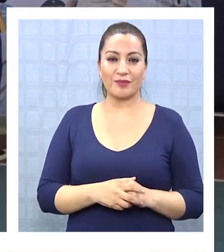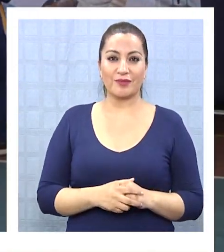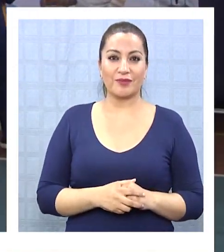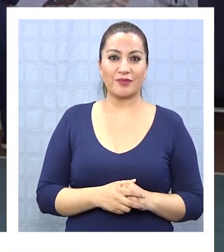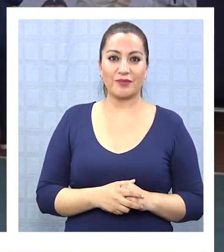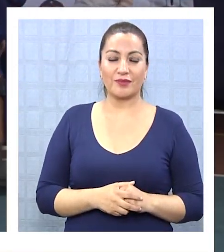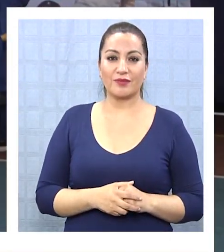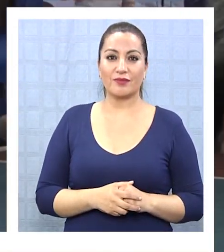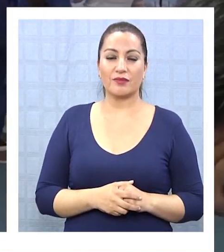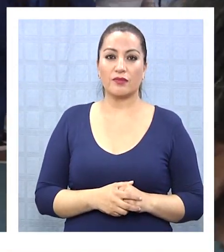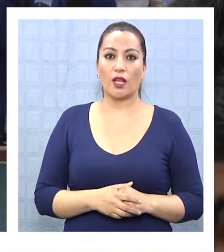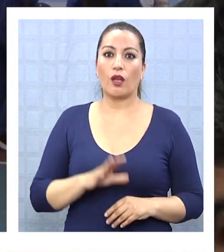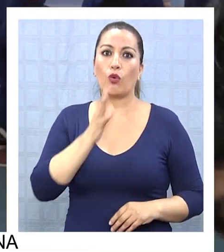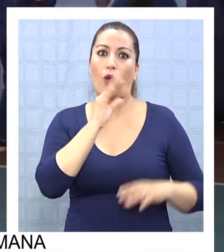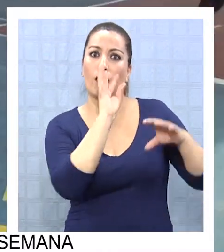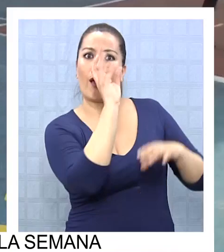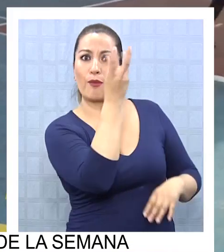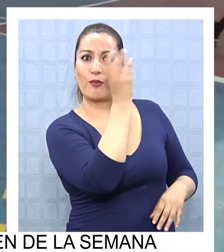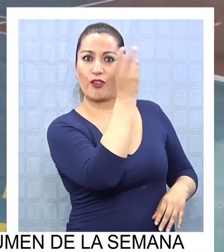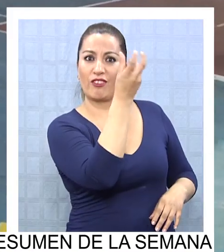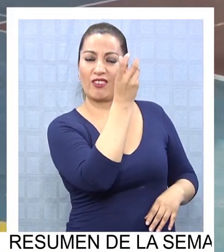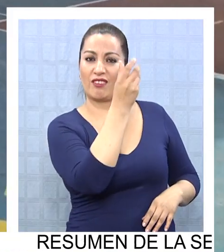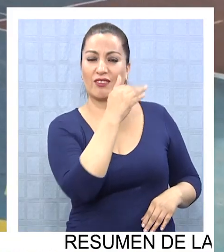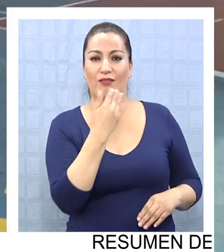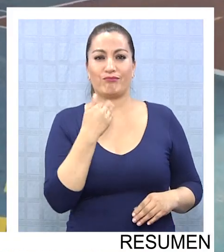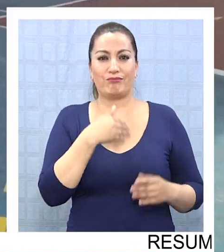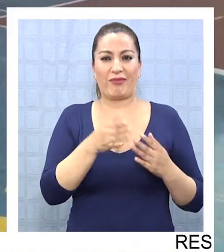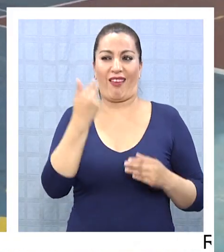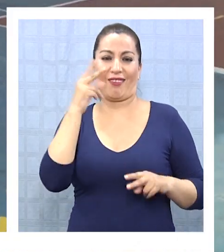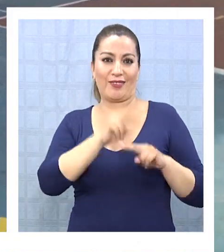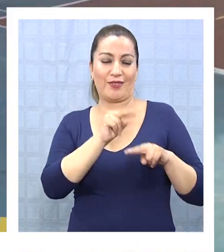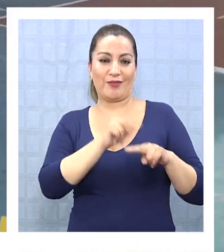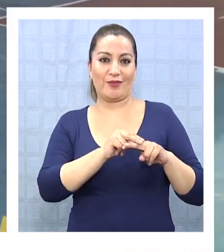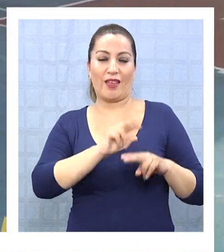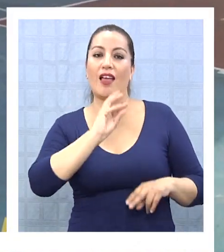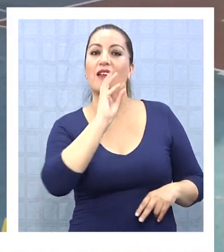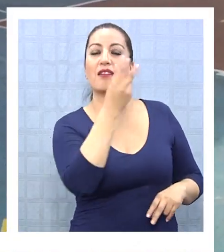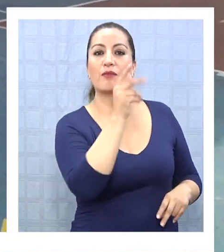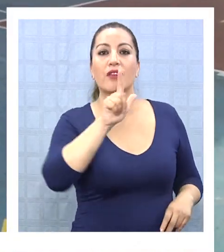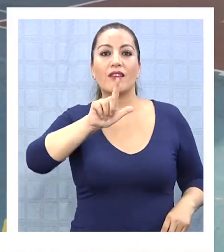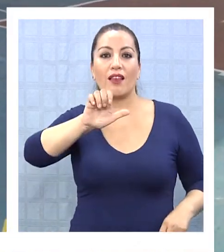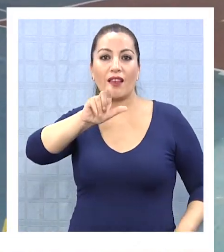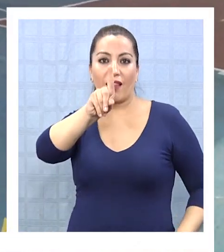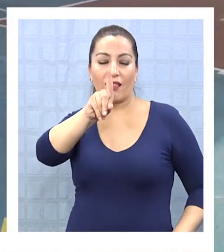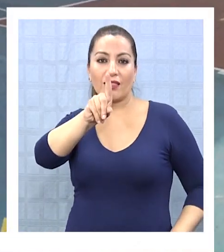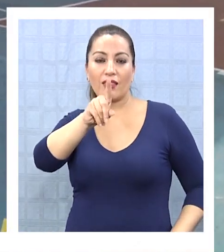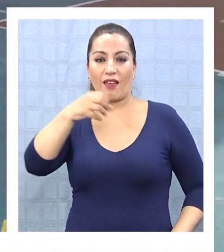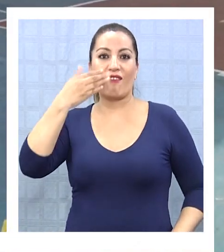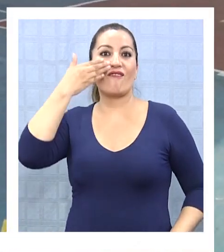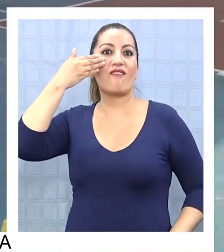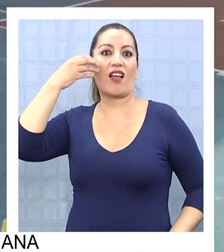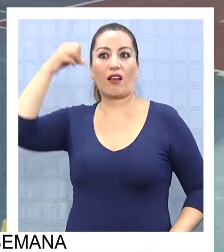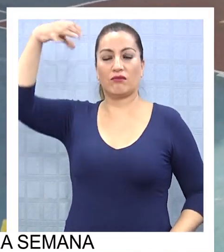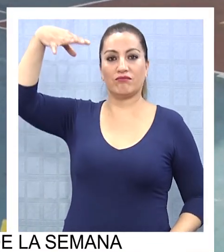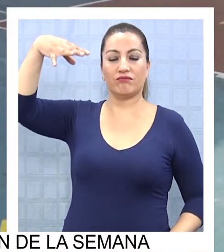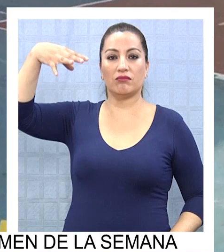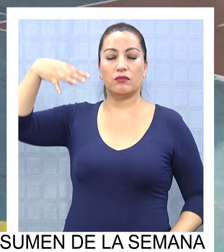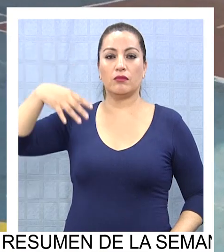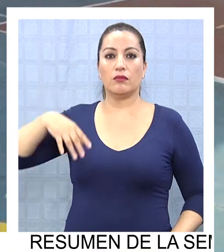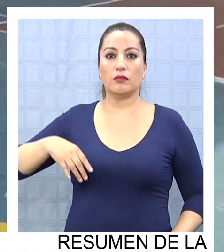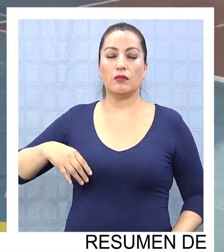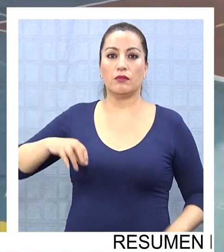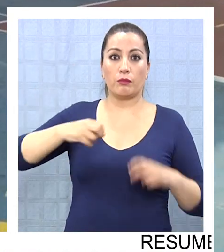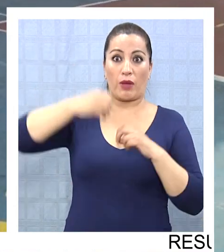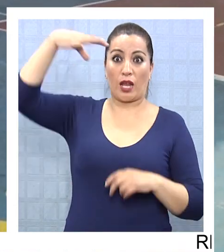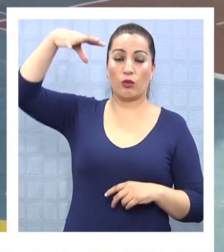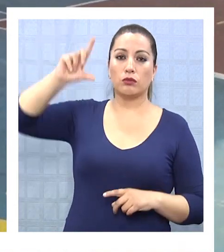convencionales, cambiarla a este foco LED para que, uno, ahorrar energía, ser más eficiente